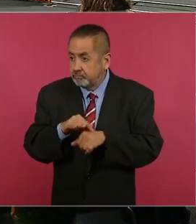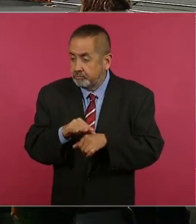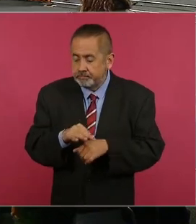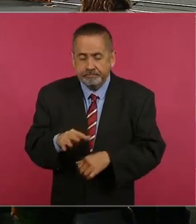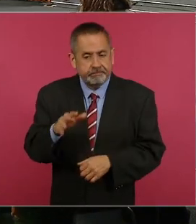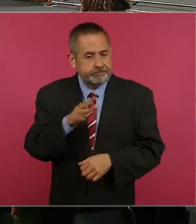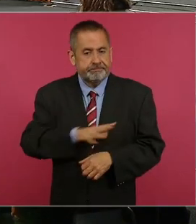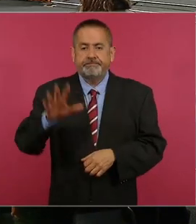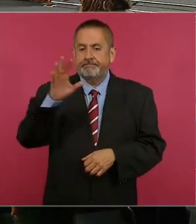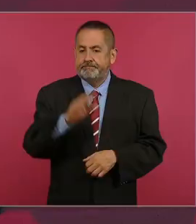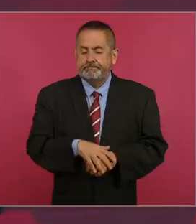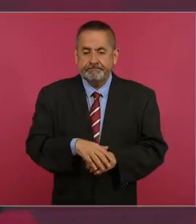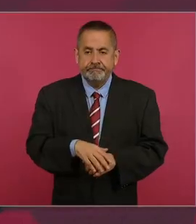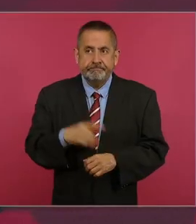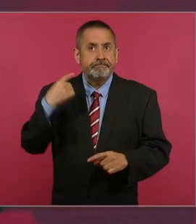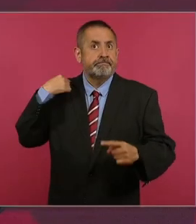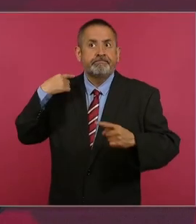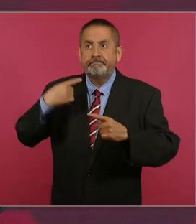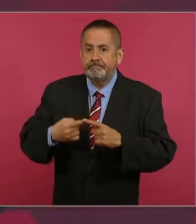único,